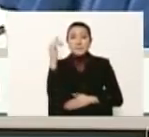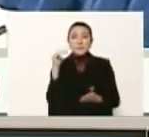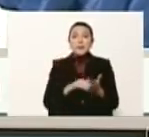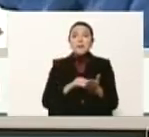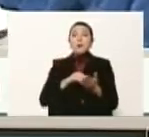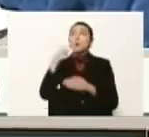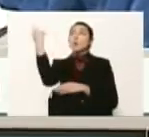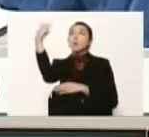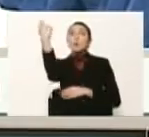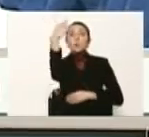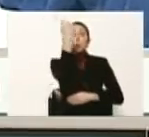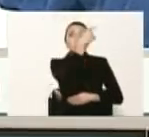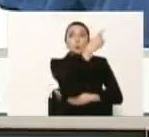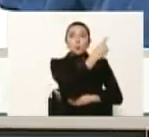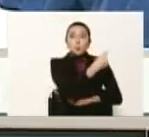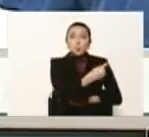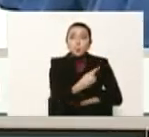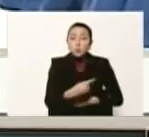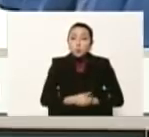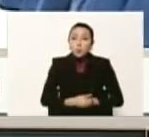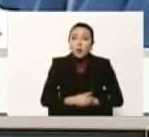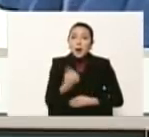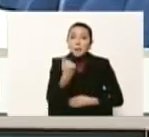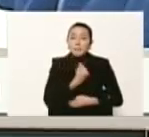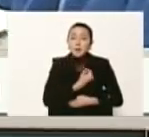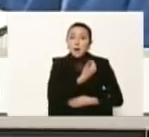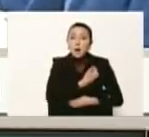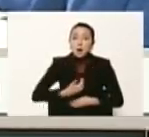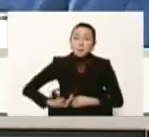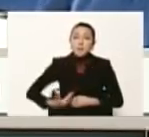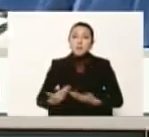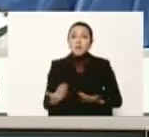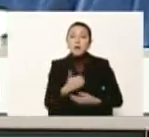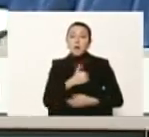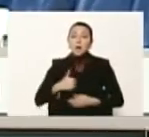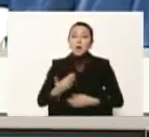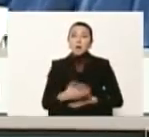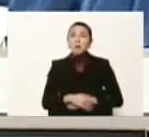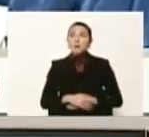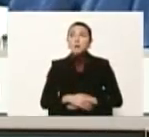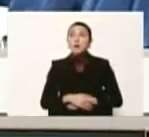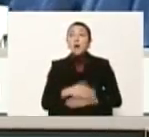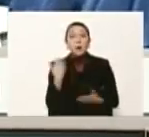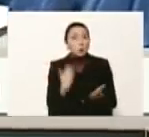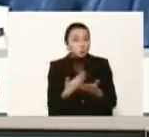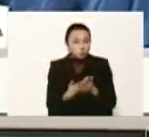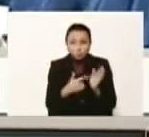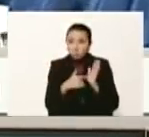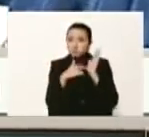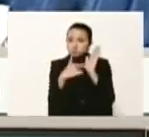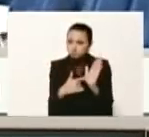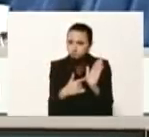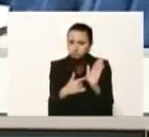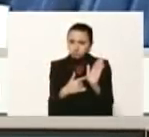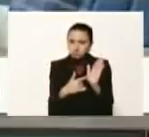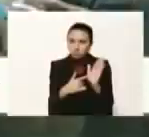drones artillados para asesinar a un mandatario. Las pruebas ya salieron.